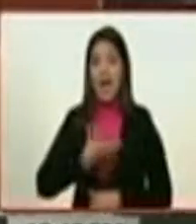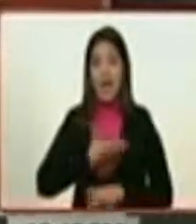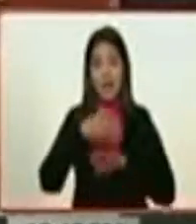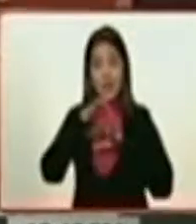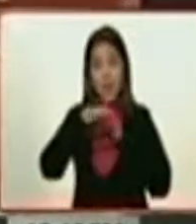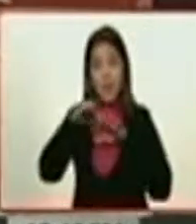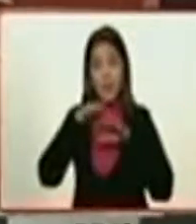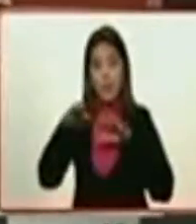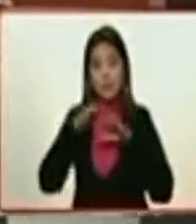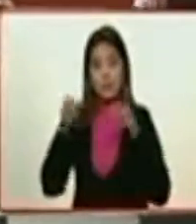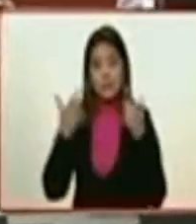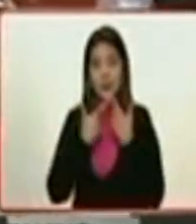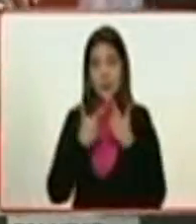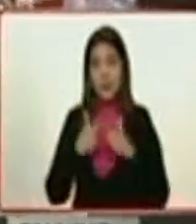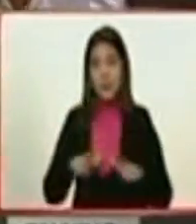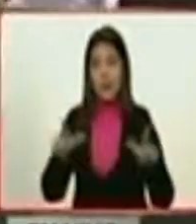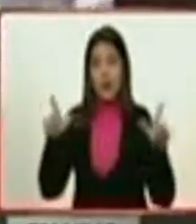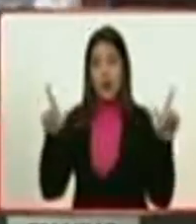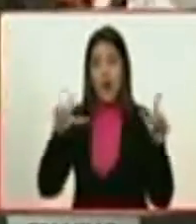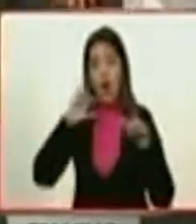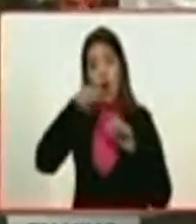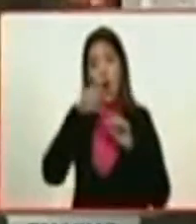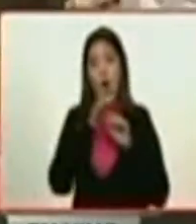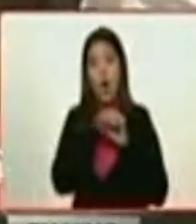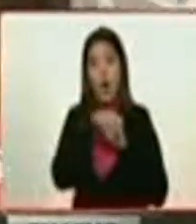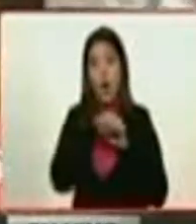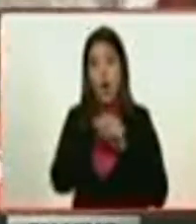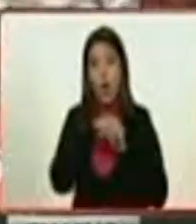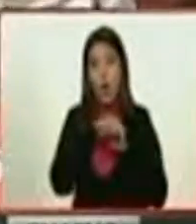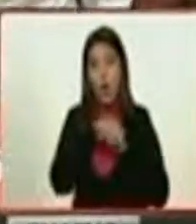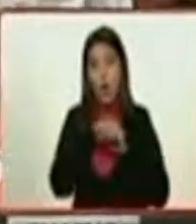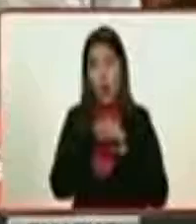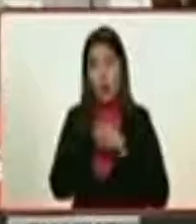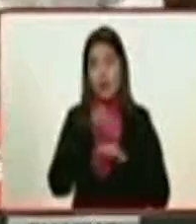municipio Libertador, Jorge Rodríguez, en compañía